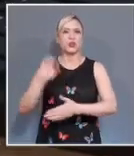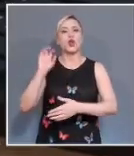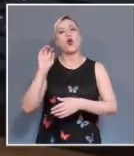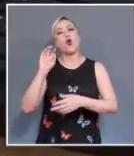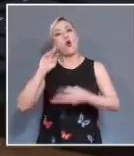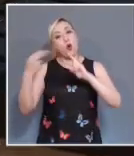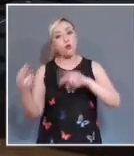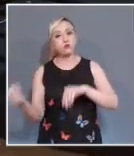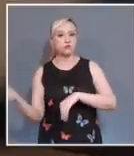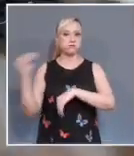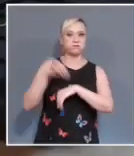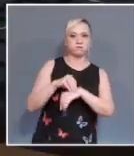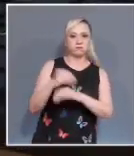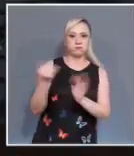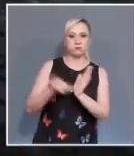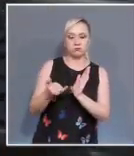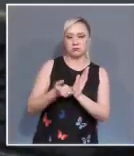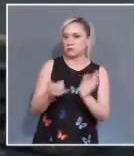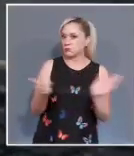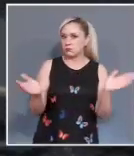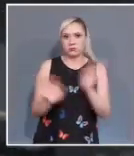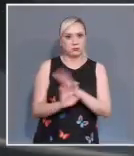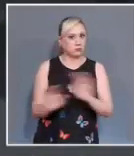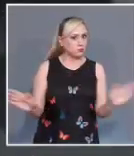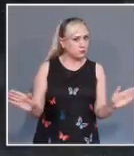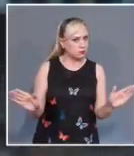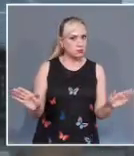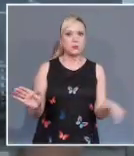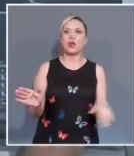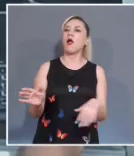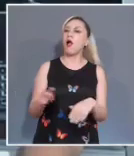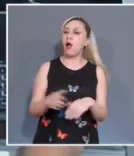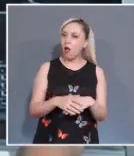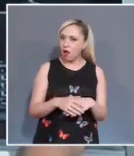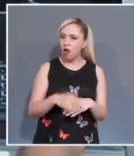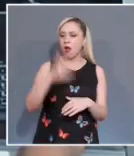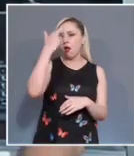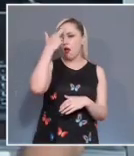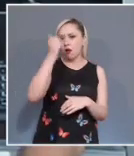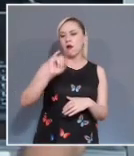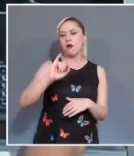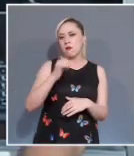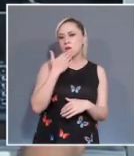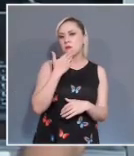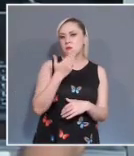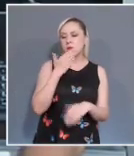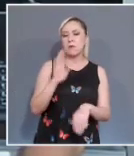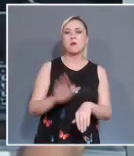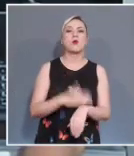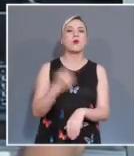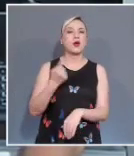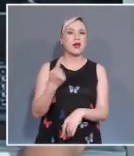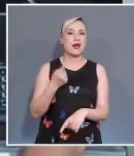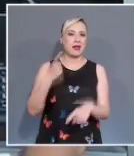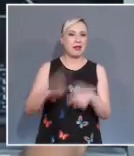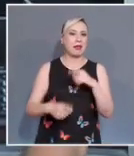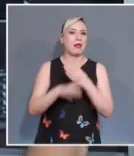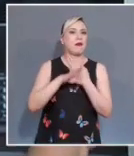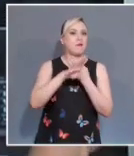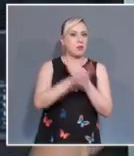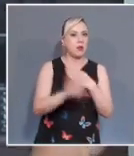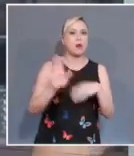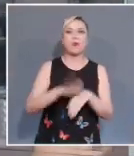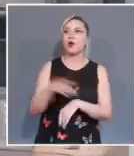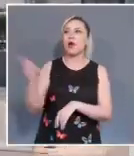del tributo, la sala determinó que la medida es válida y razonable porque evita que empresas que no enteran el